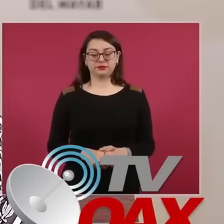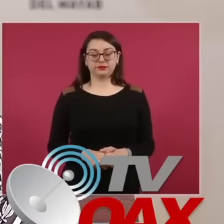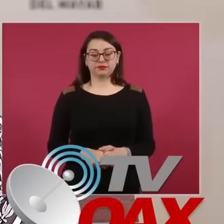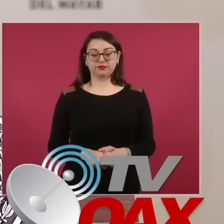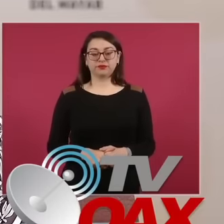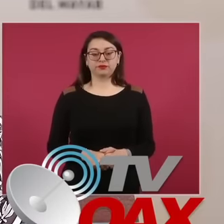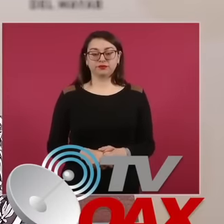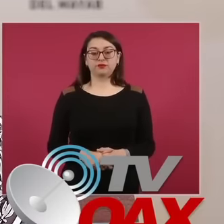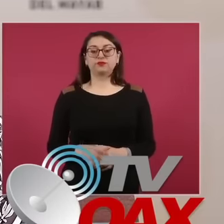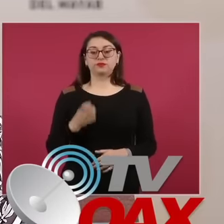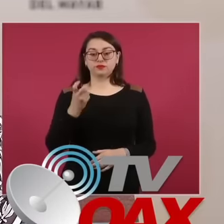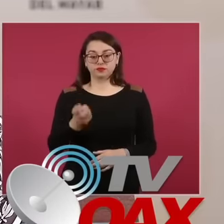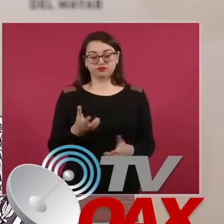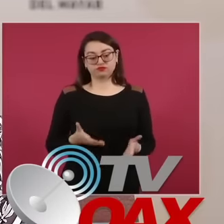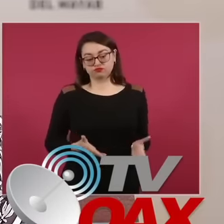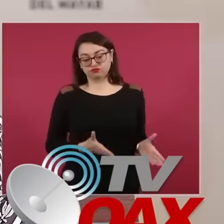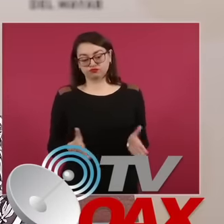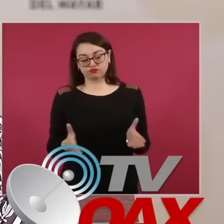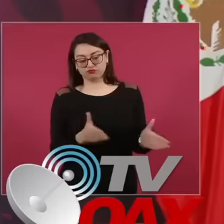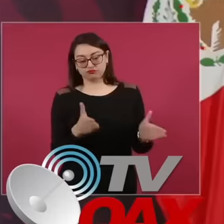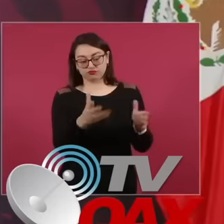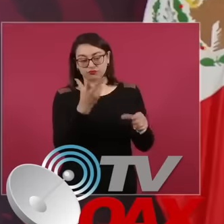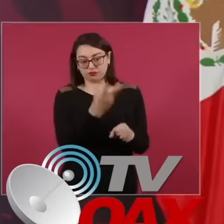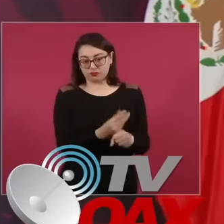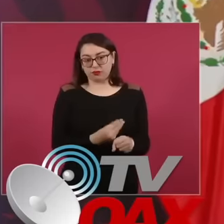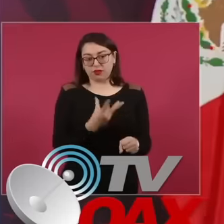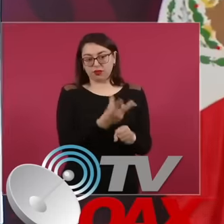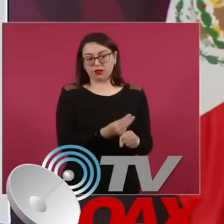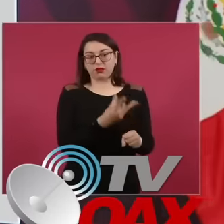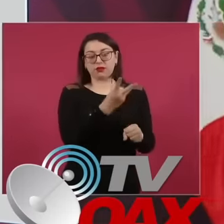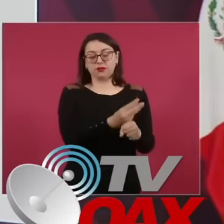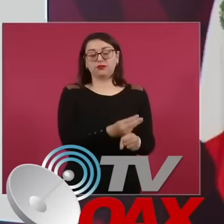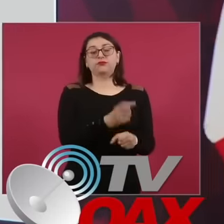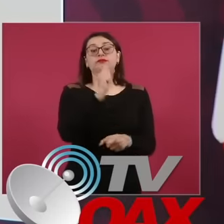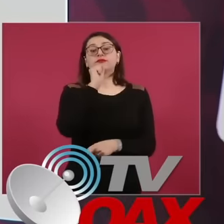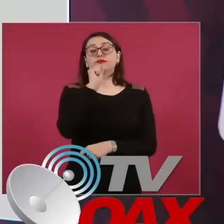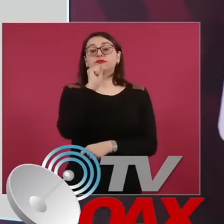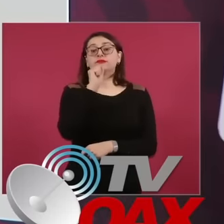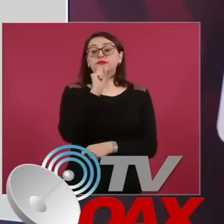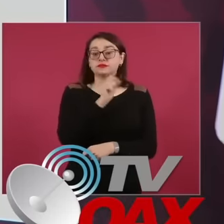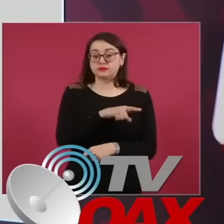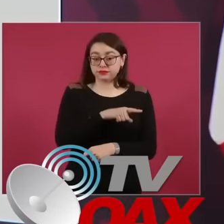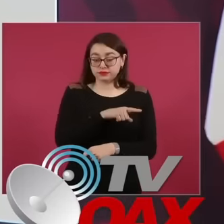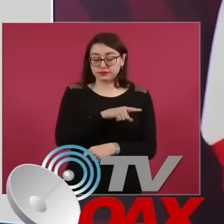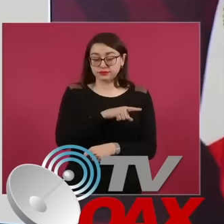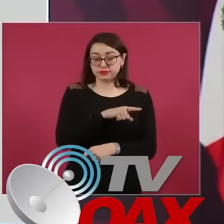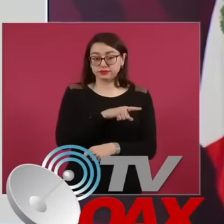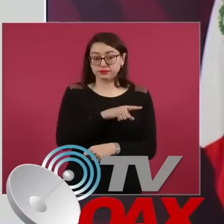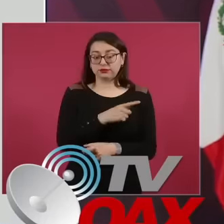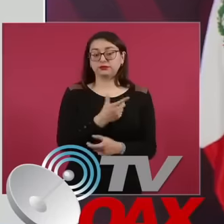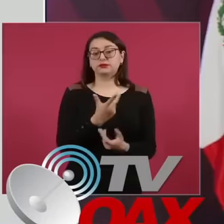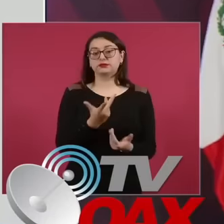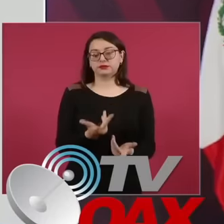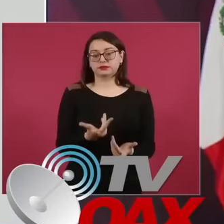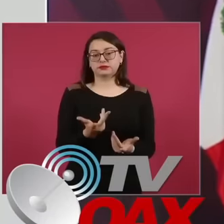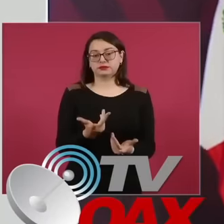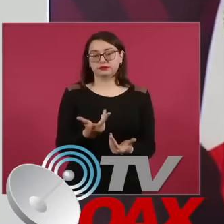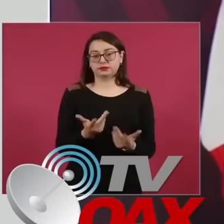estamos haciendo ese camino y estamos también recuperando la casa donde